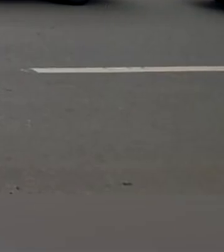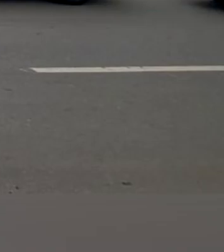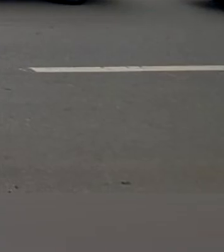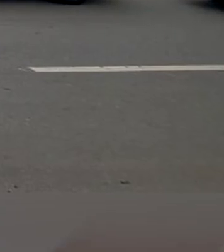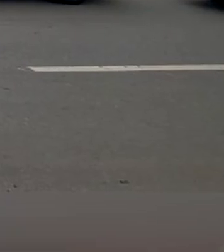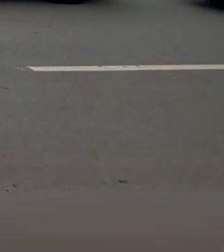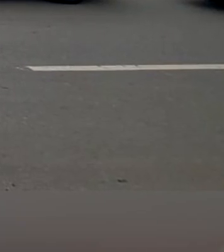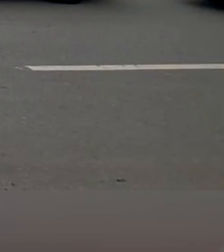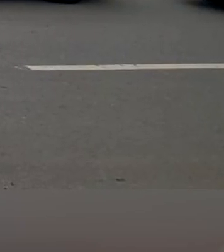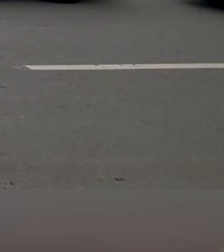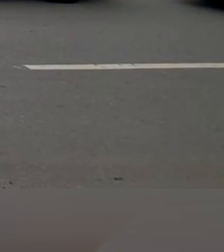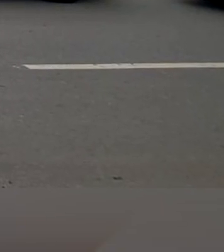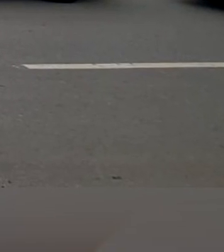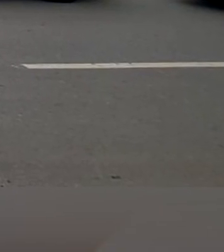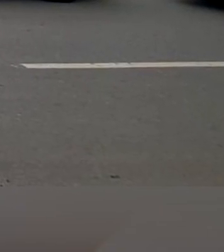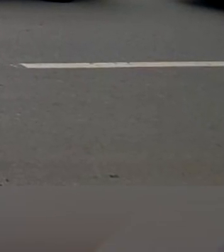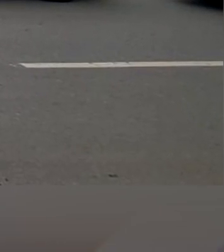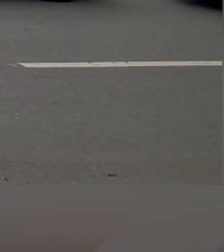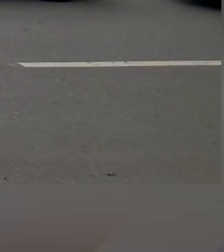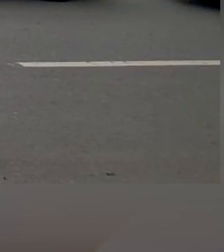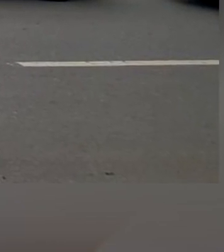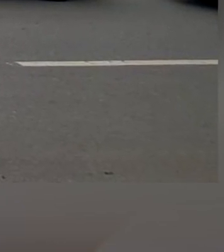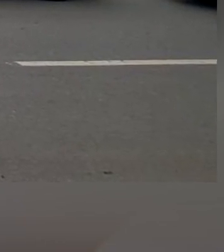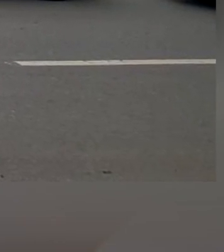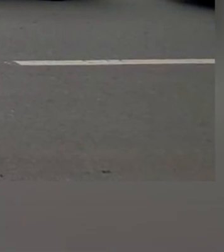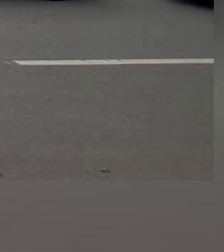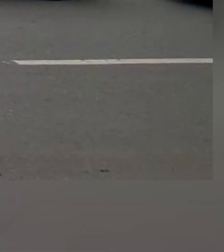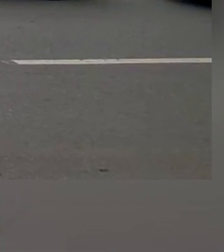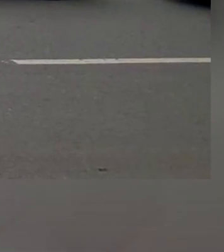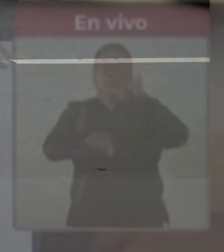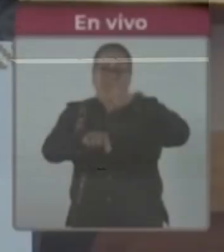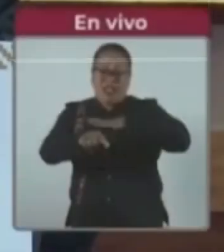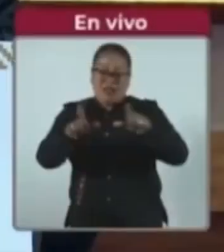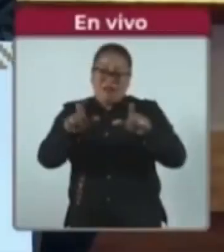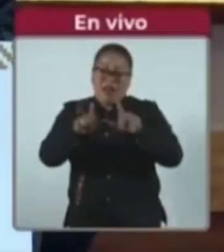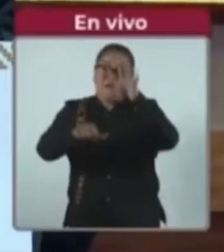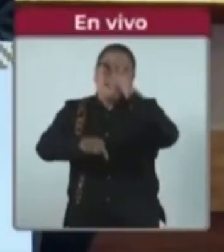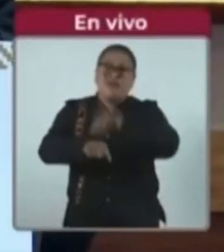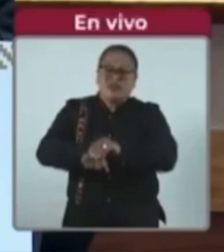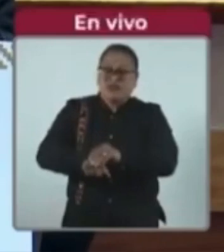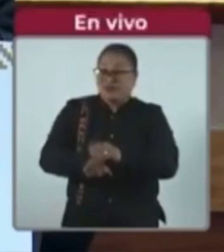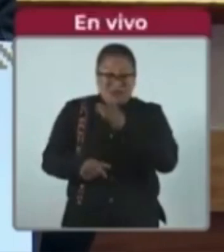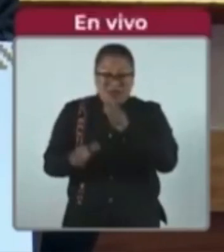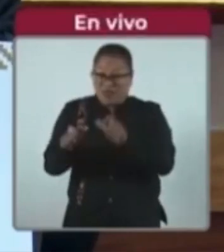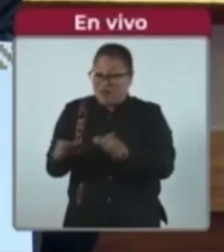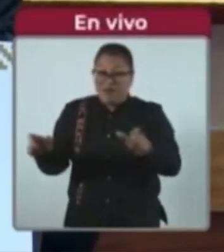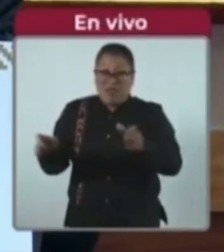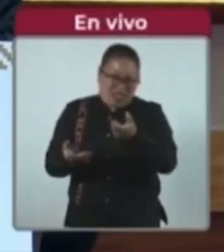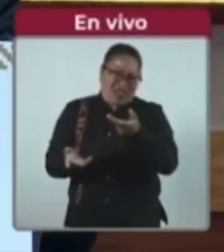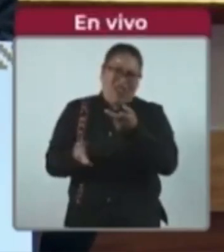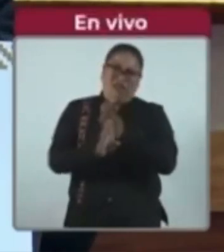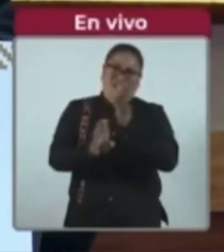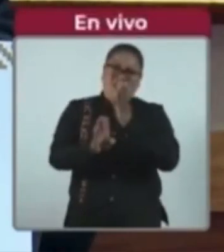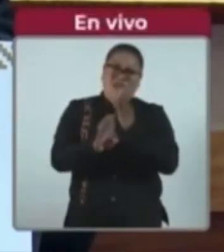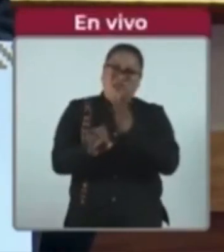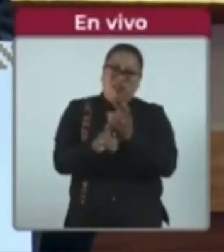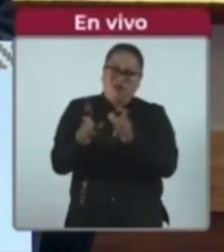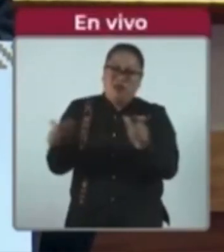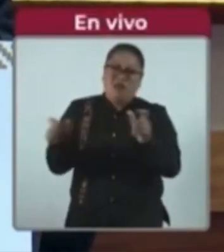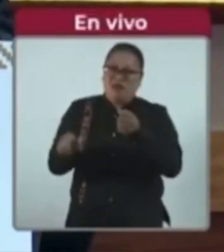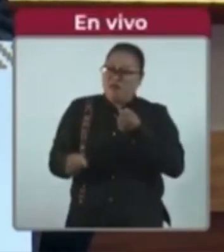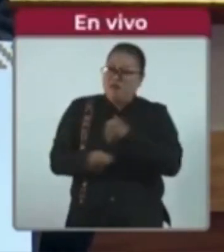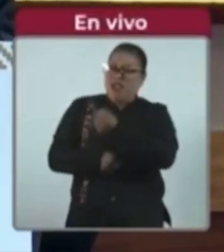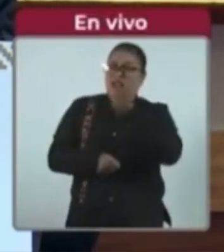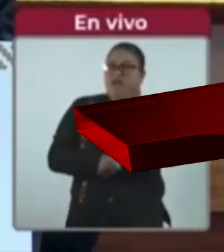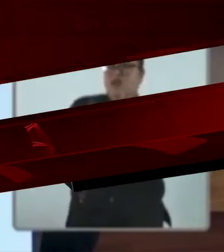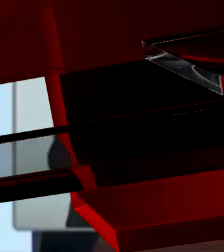que están fuera de su área. Según informó, a las personas detenidas se les sumó denuncias por la Secretaría de Comunicaciones y Transportes